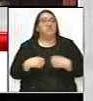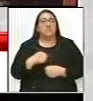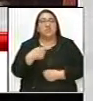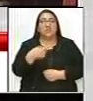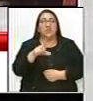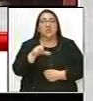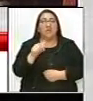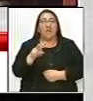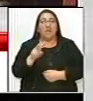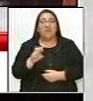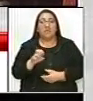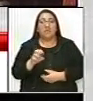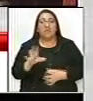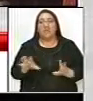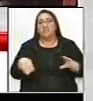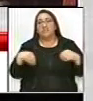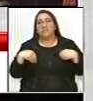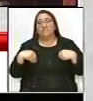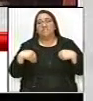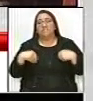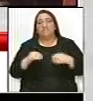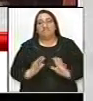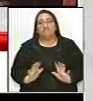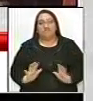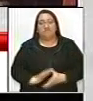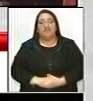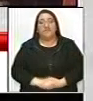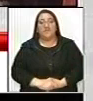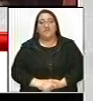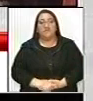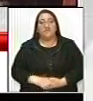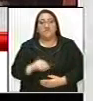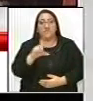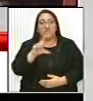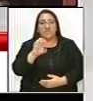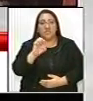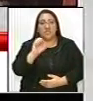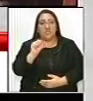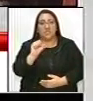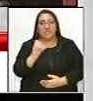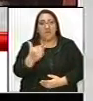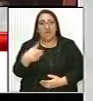Remy. Abstención. Glaber Remy, abstención.